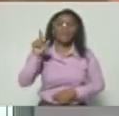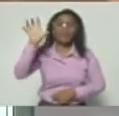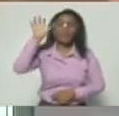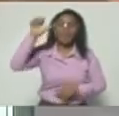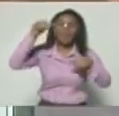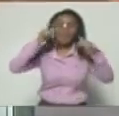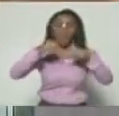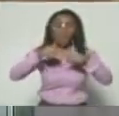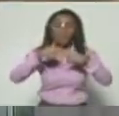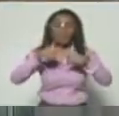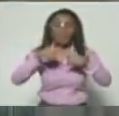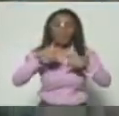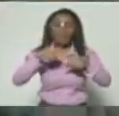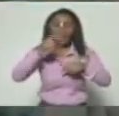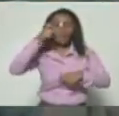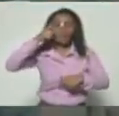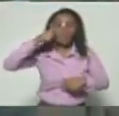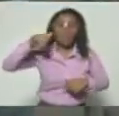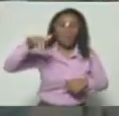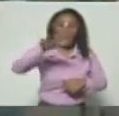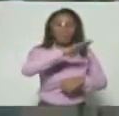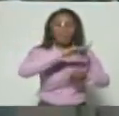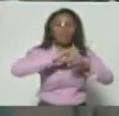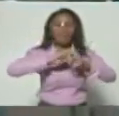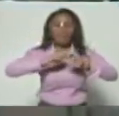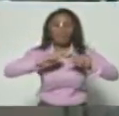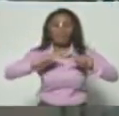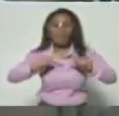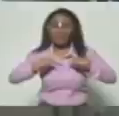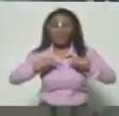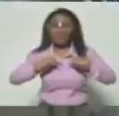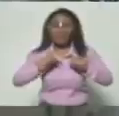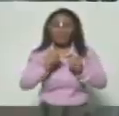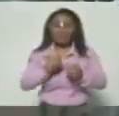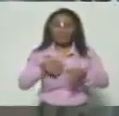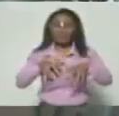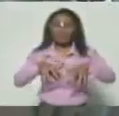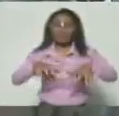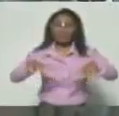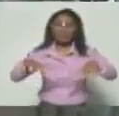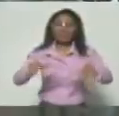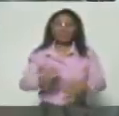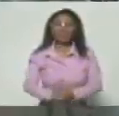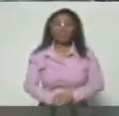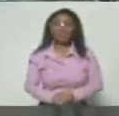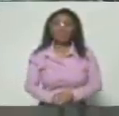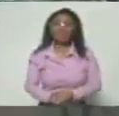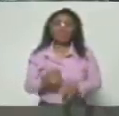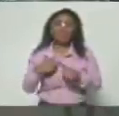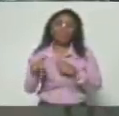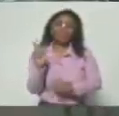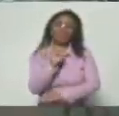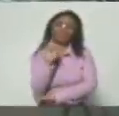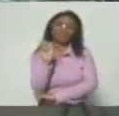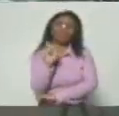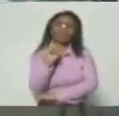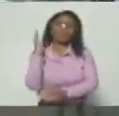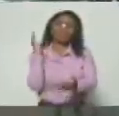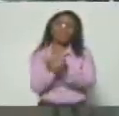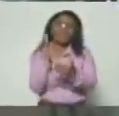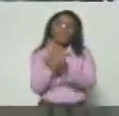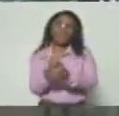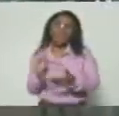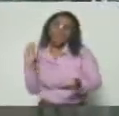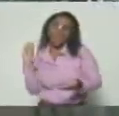hoy, con población, con territorio y con riqueza? Pero no, siempre se